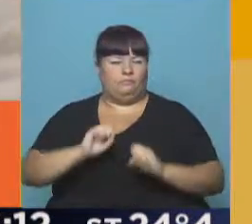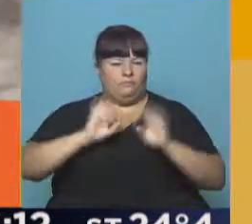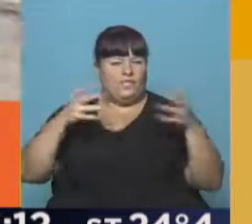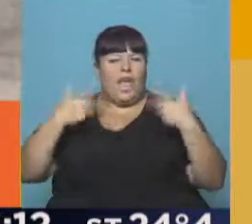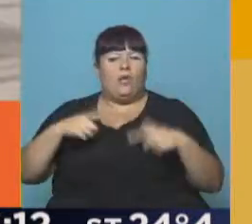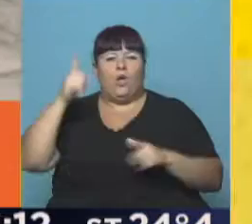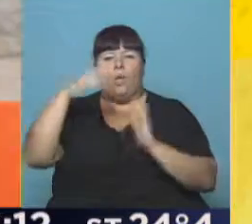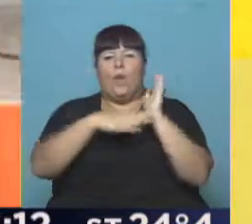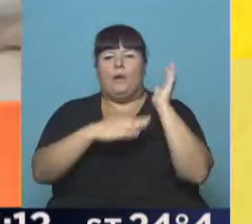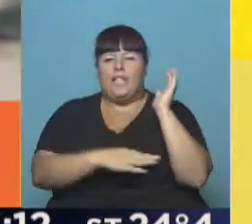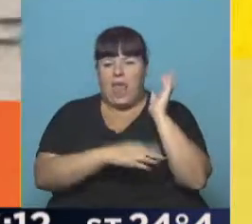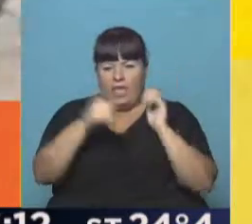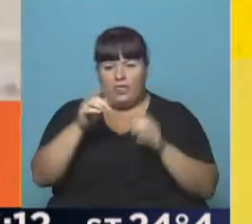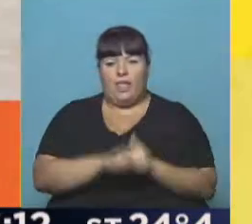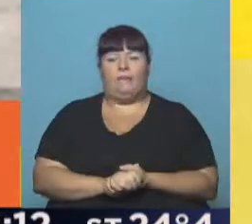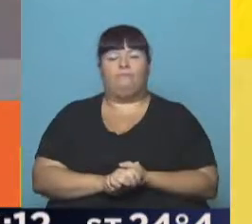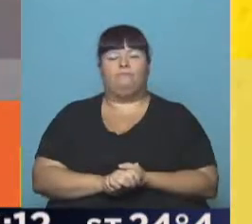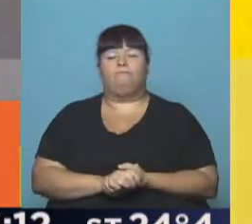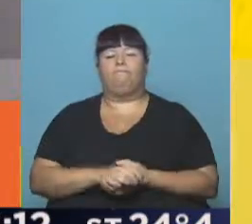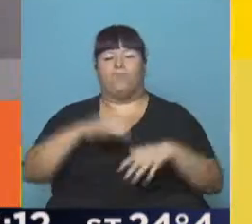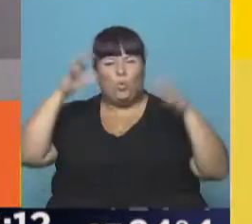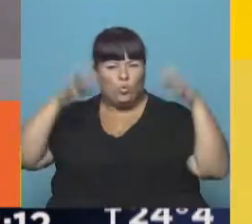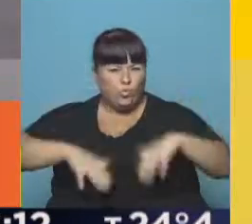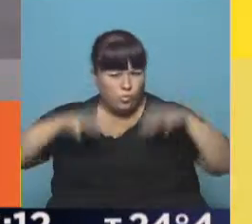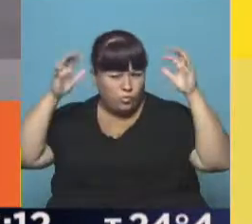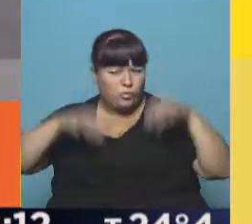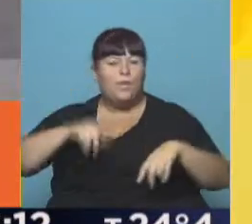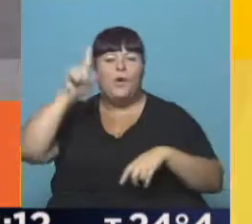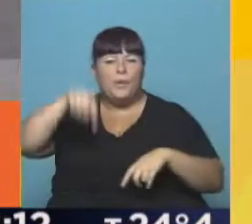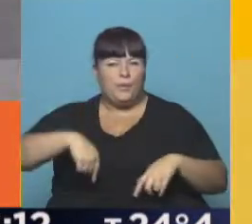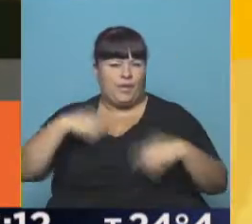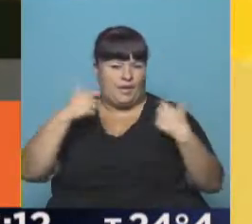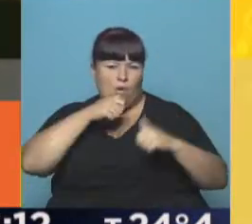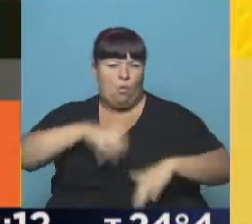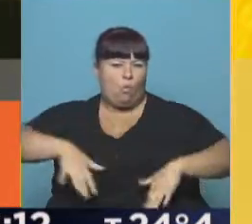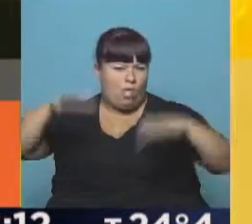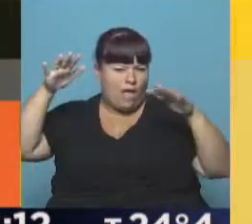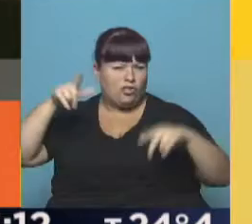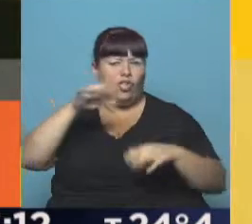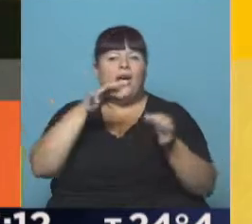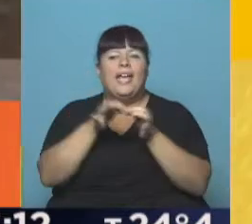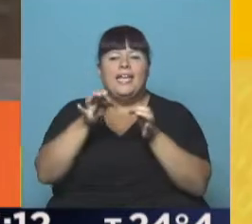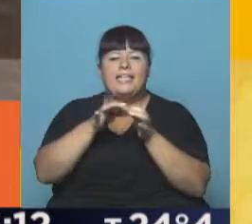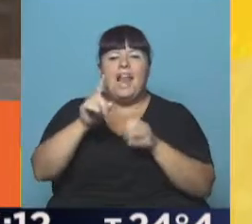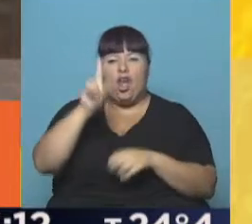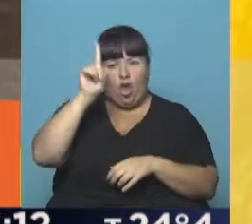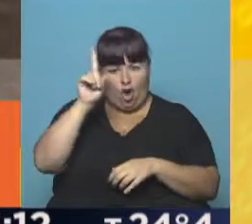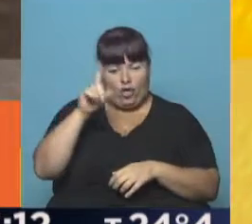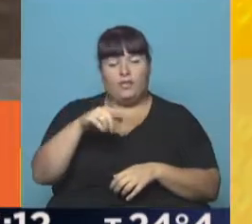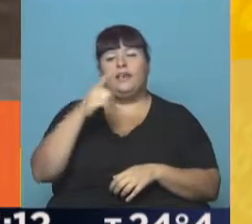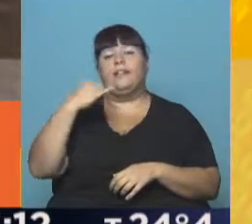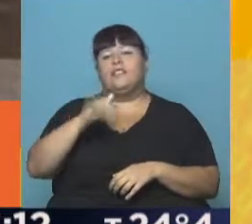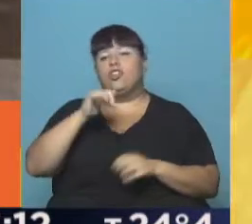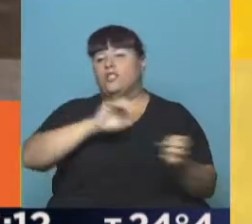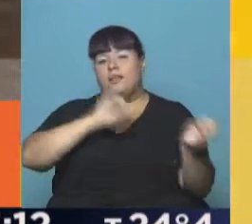Desastre natural en Nueva Zelanda. Intensas lluvias causaron grandes inundaciones en la isla norte, obligando a